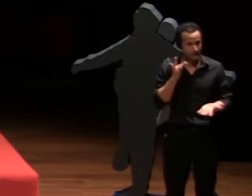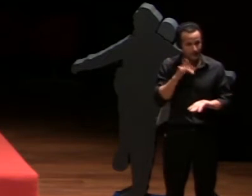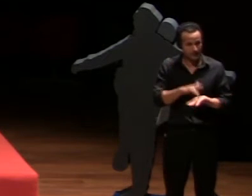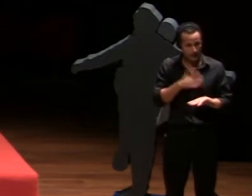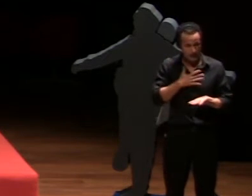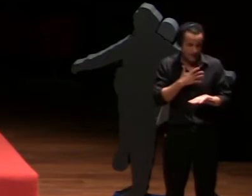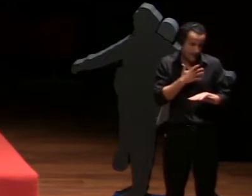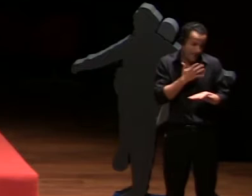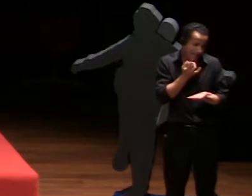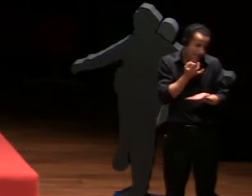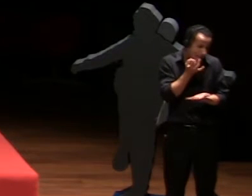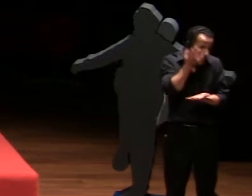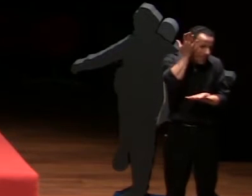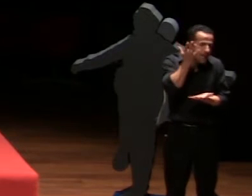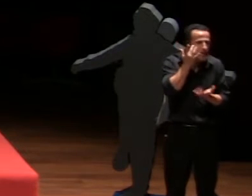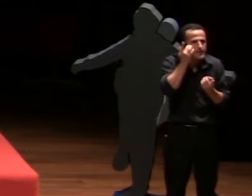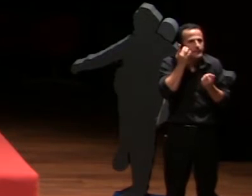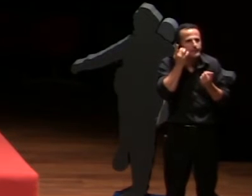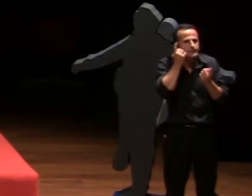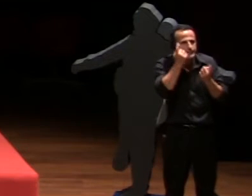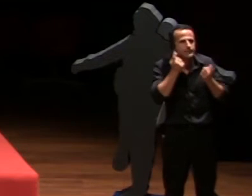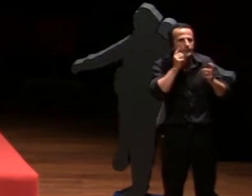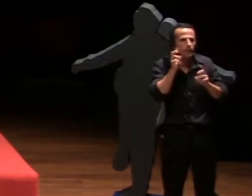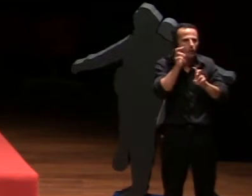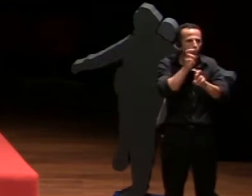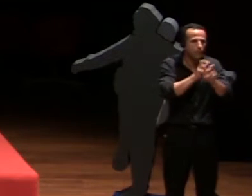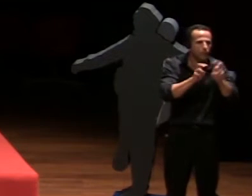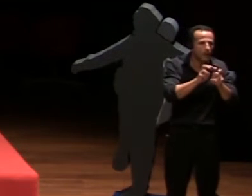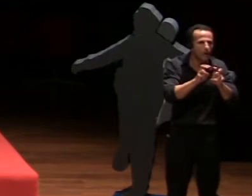esta idea de intentar, de alguna forma, buscar